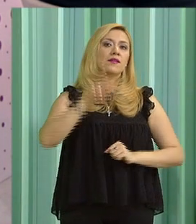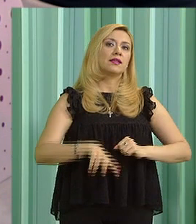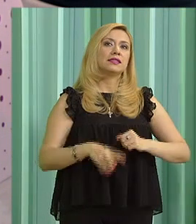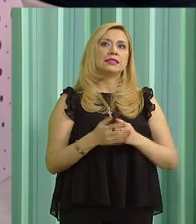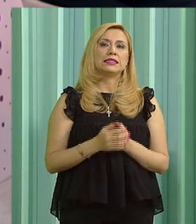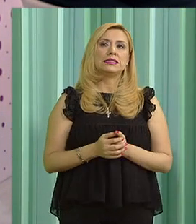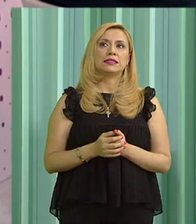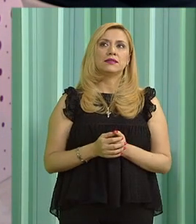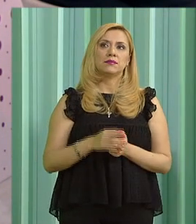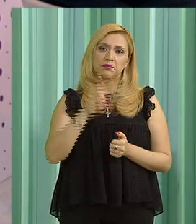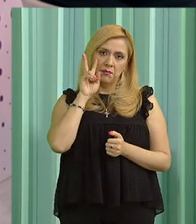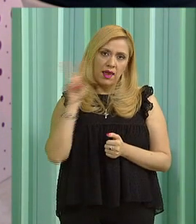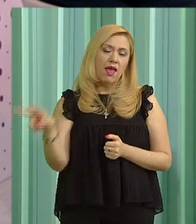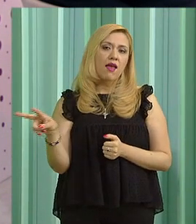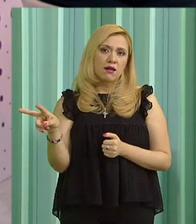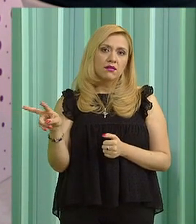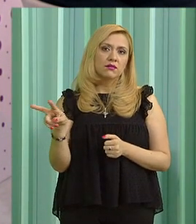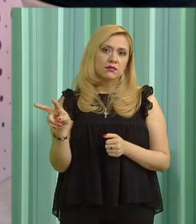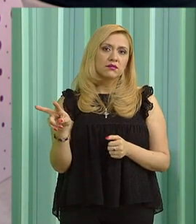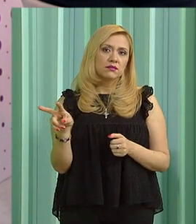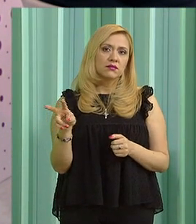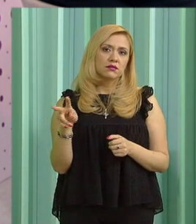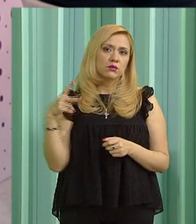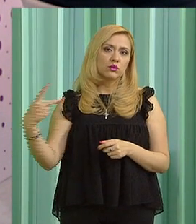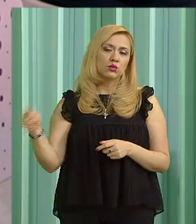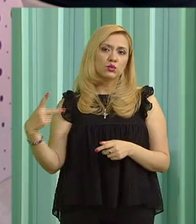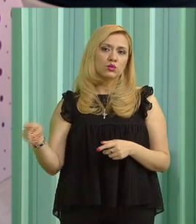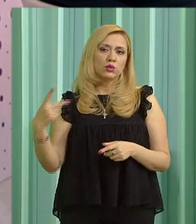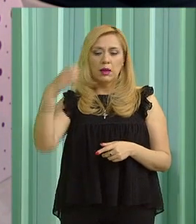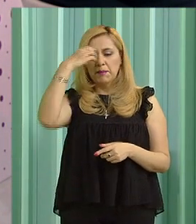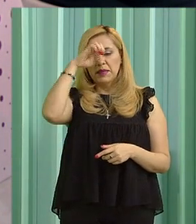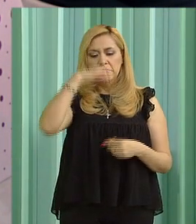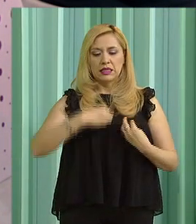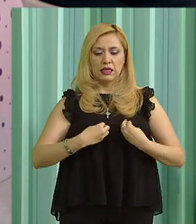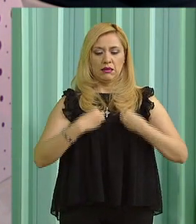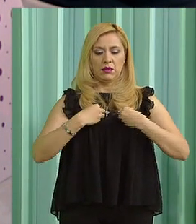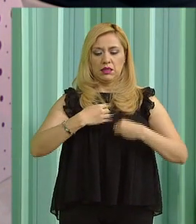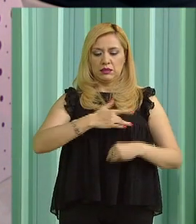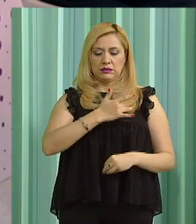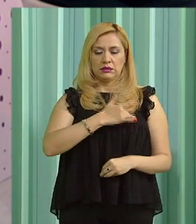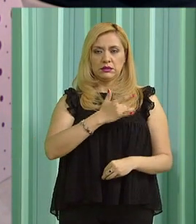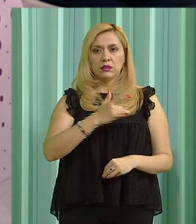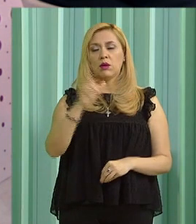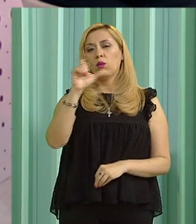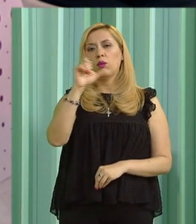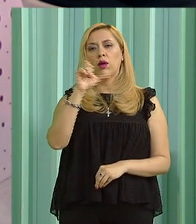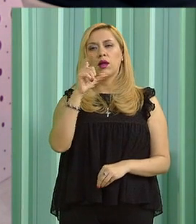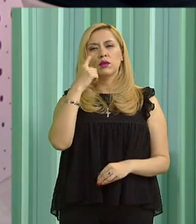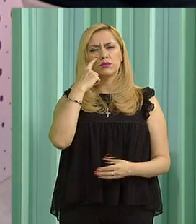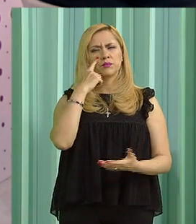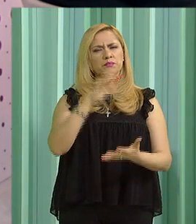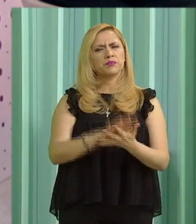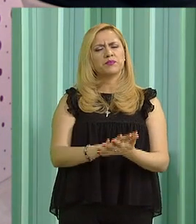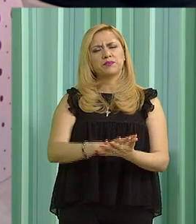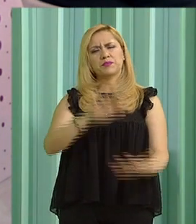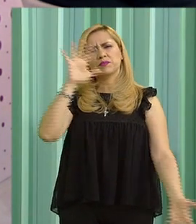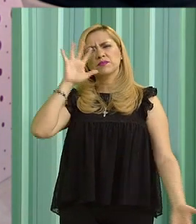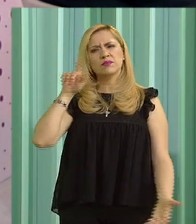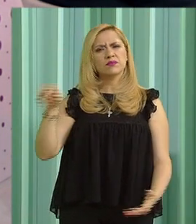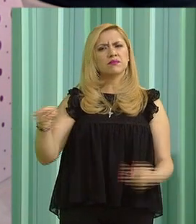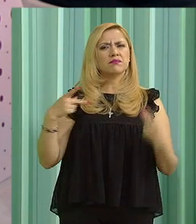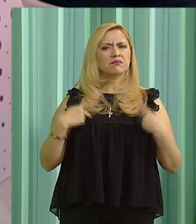que habrá que tomar en cuenta también. El trastorno, digamos, principal que podríamos